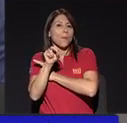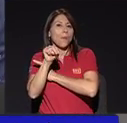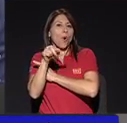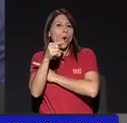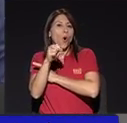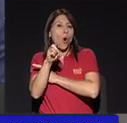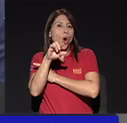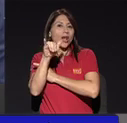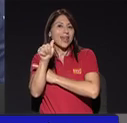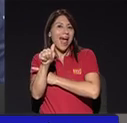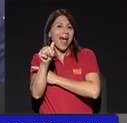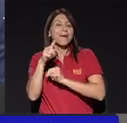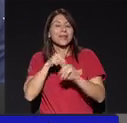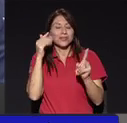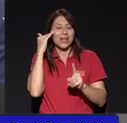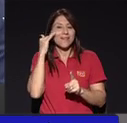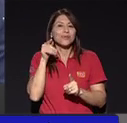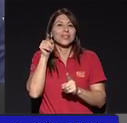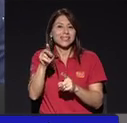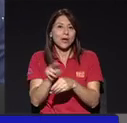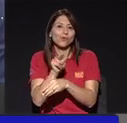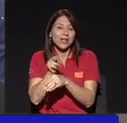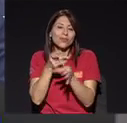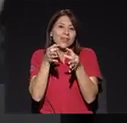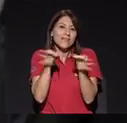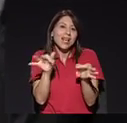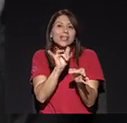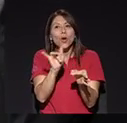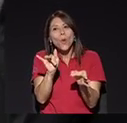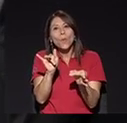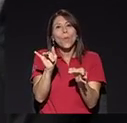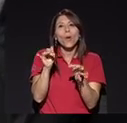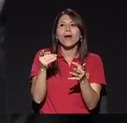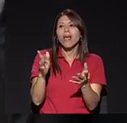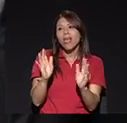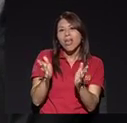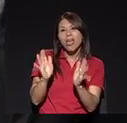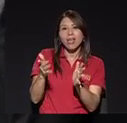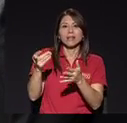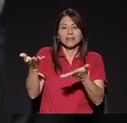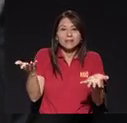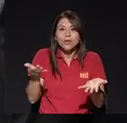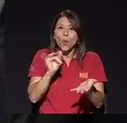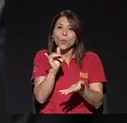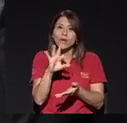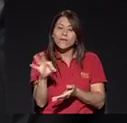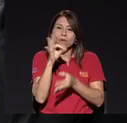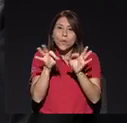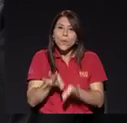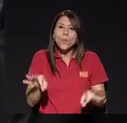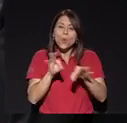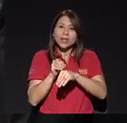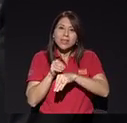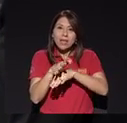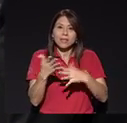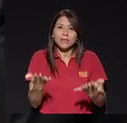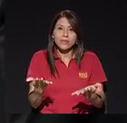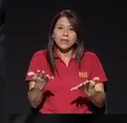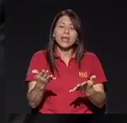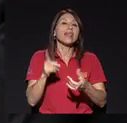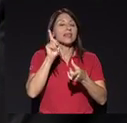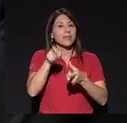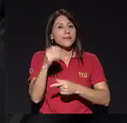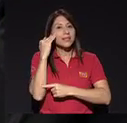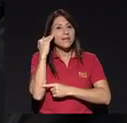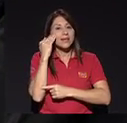Como un canal de transformación importante. Y otra cosa que hay que retomar es que esto, si